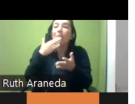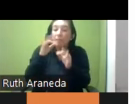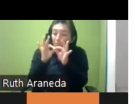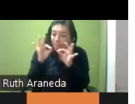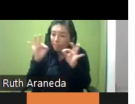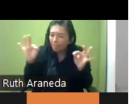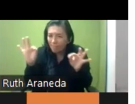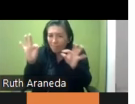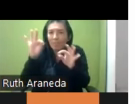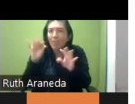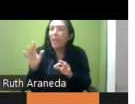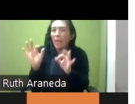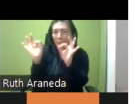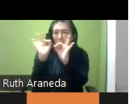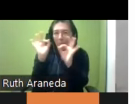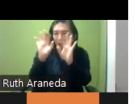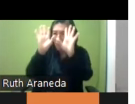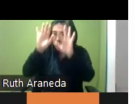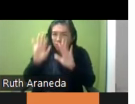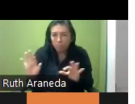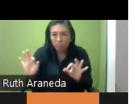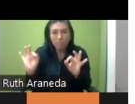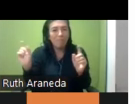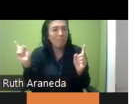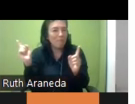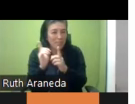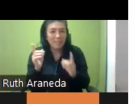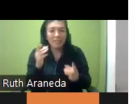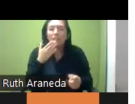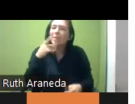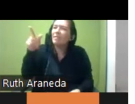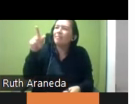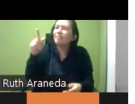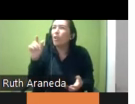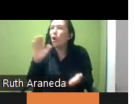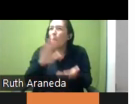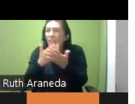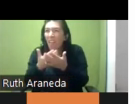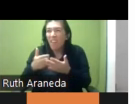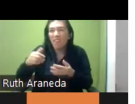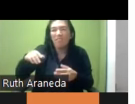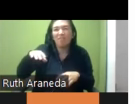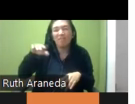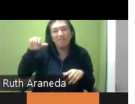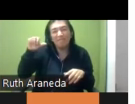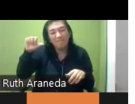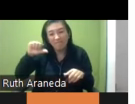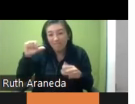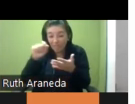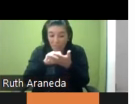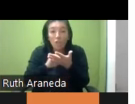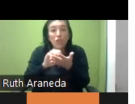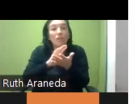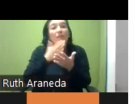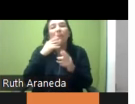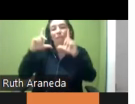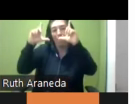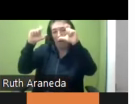descripción básica, señalar el estado de integridad de la pieza y la fotografía. Bueno, todo